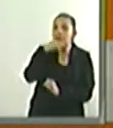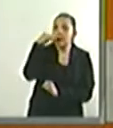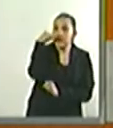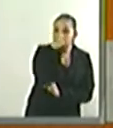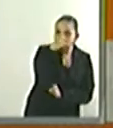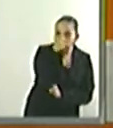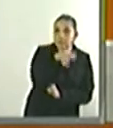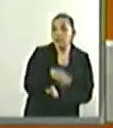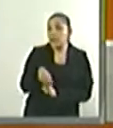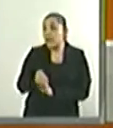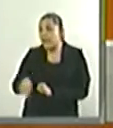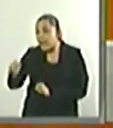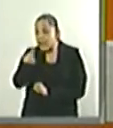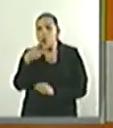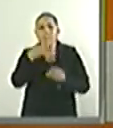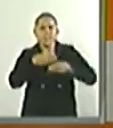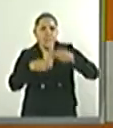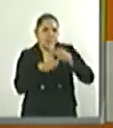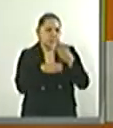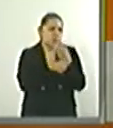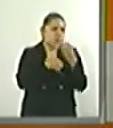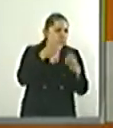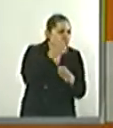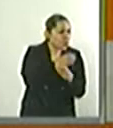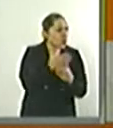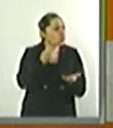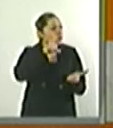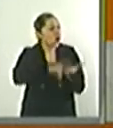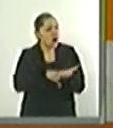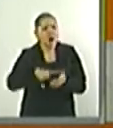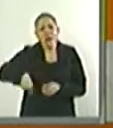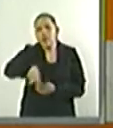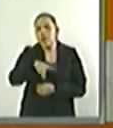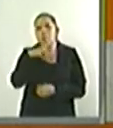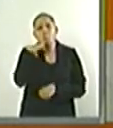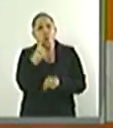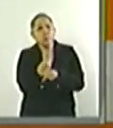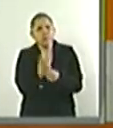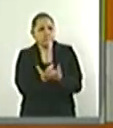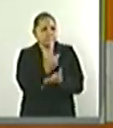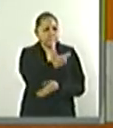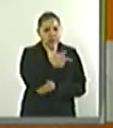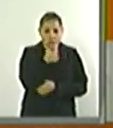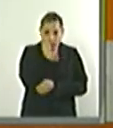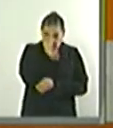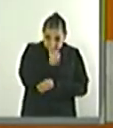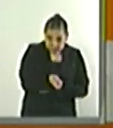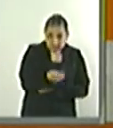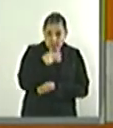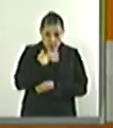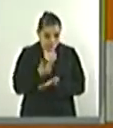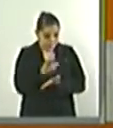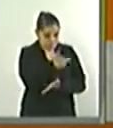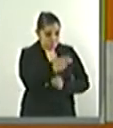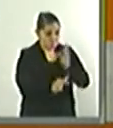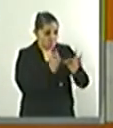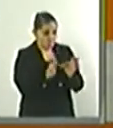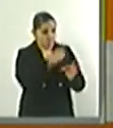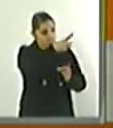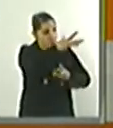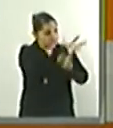destinadas a dicha educación en ningún caso se entenderán como contraprestaciones del servicio educativo